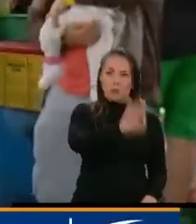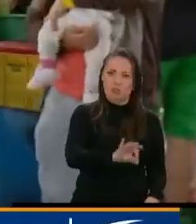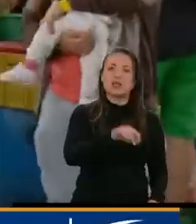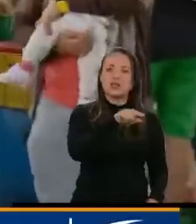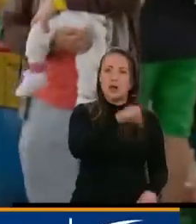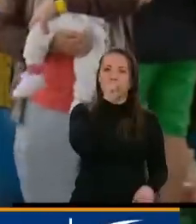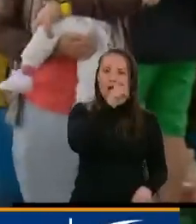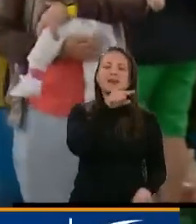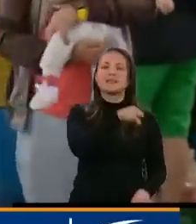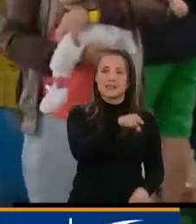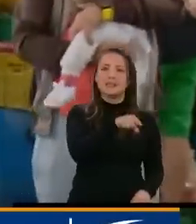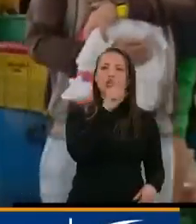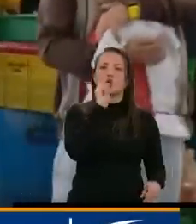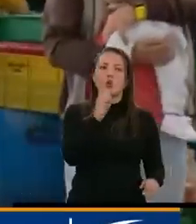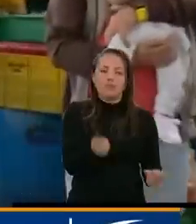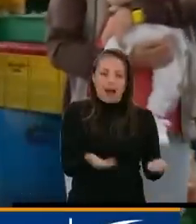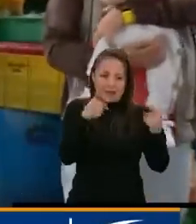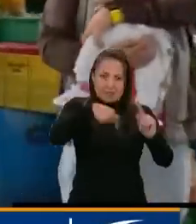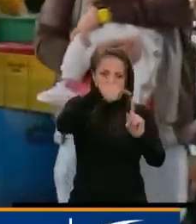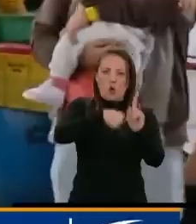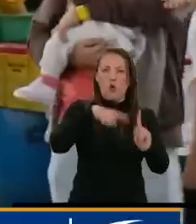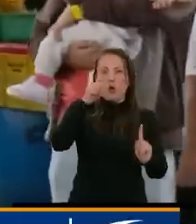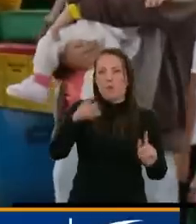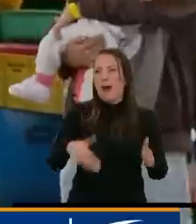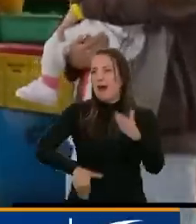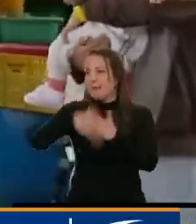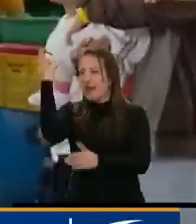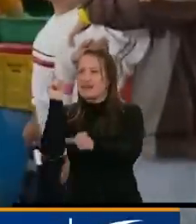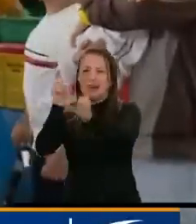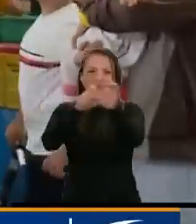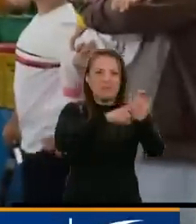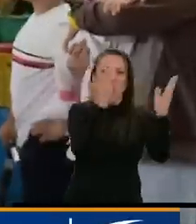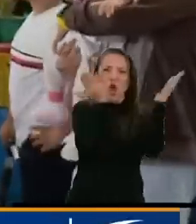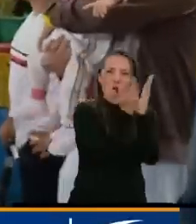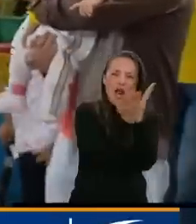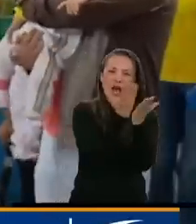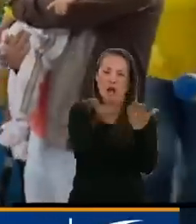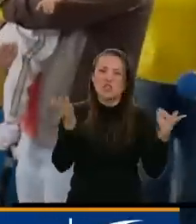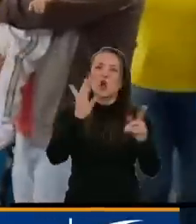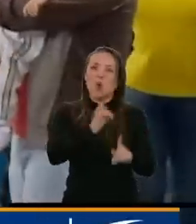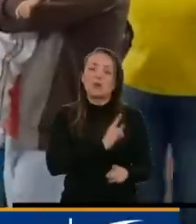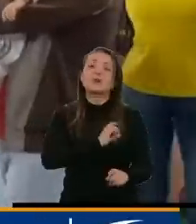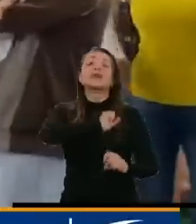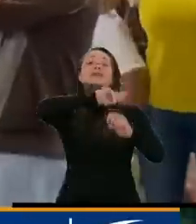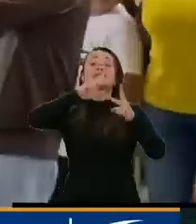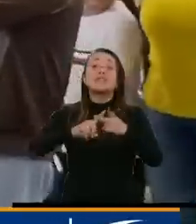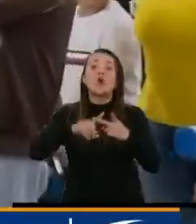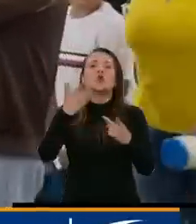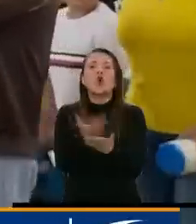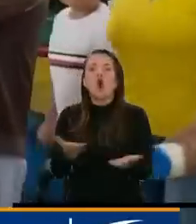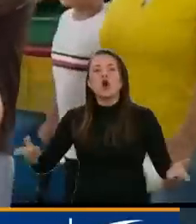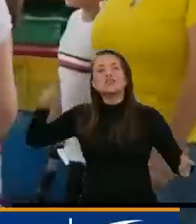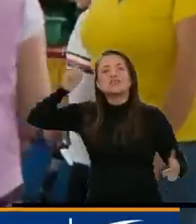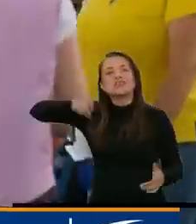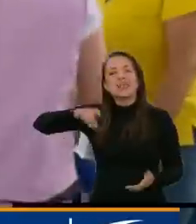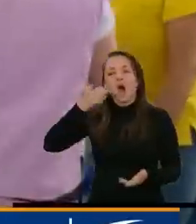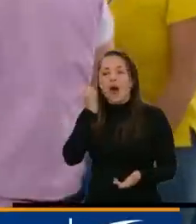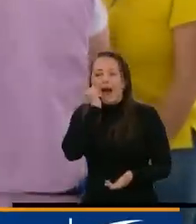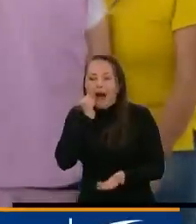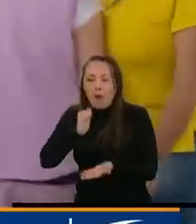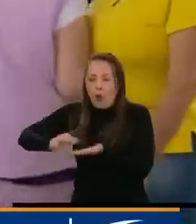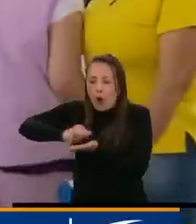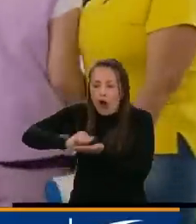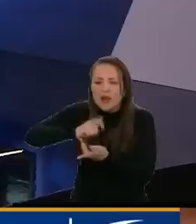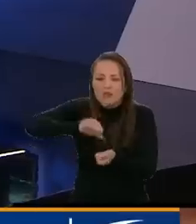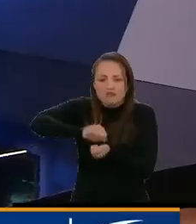Y claro, es que empezó la temporada escolar. La segunda razón son los artículos del hogar. Entre lo más caro, los jabones y los